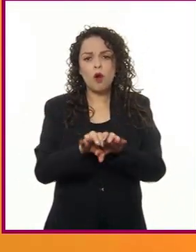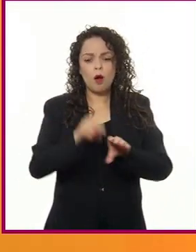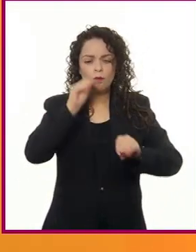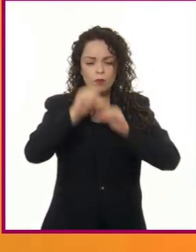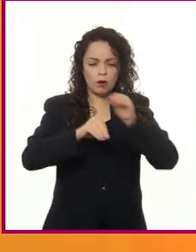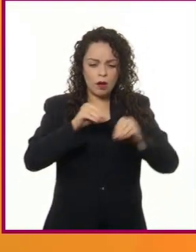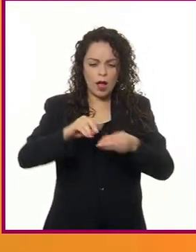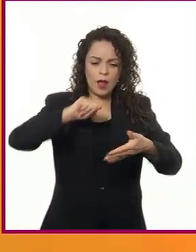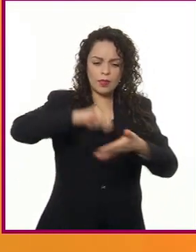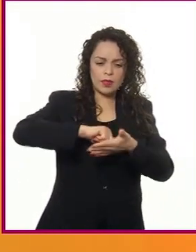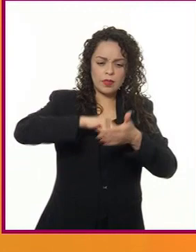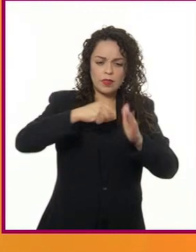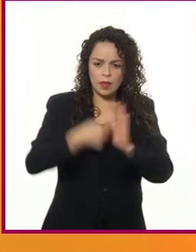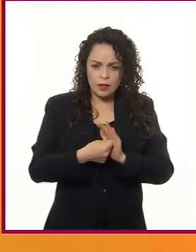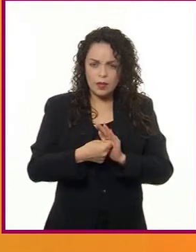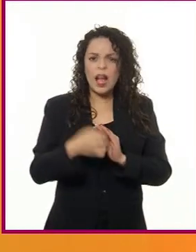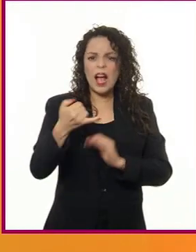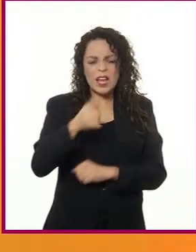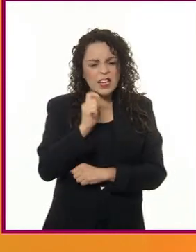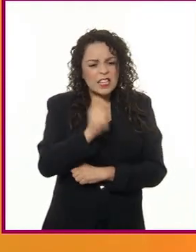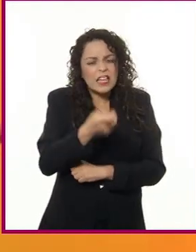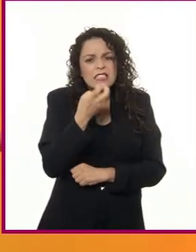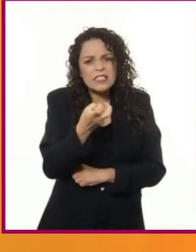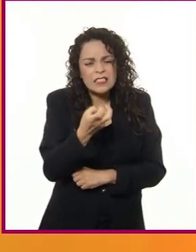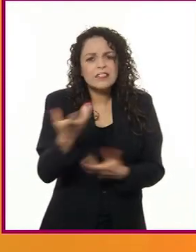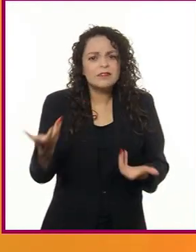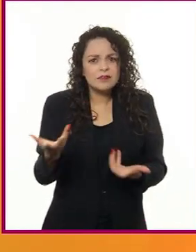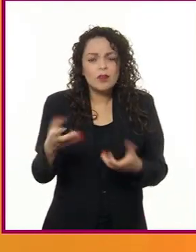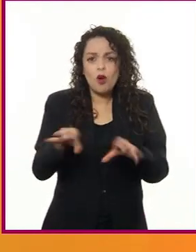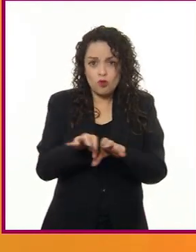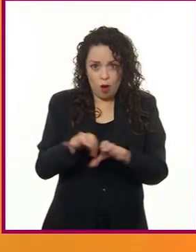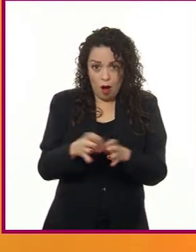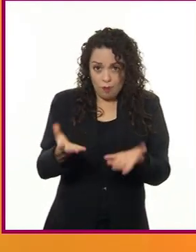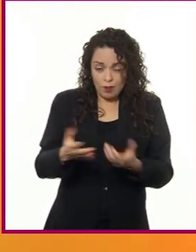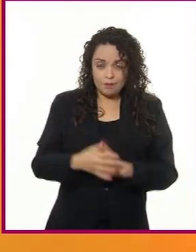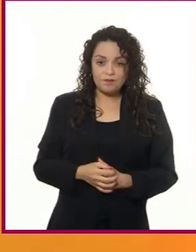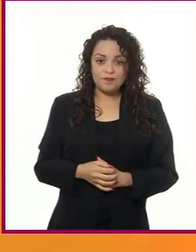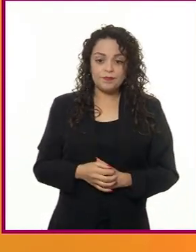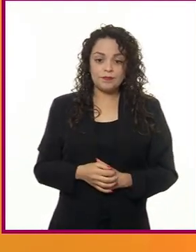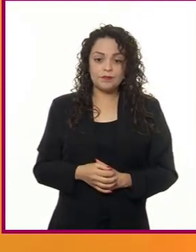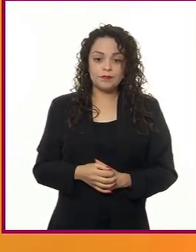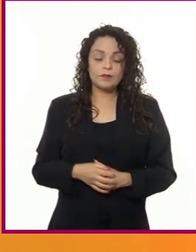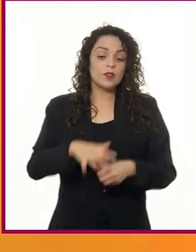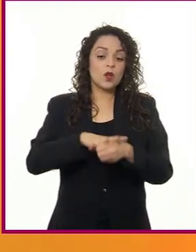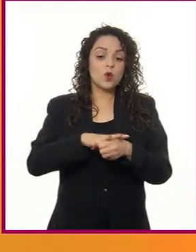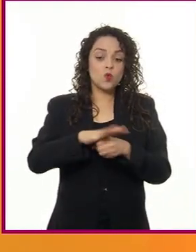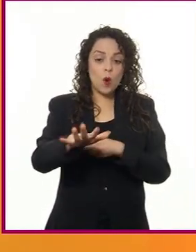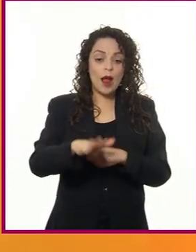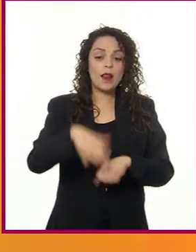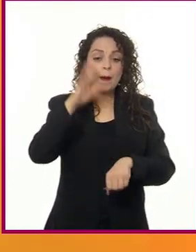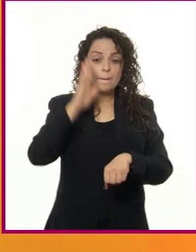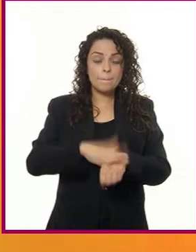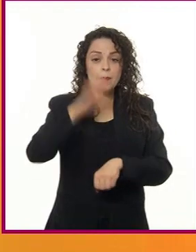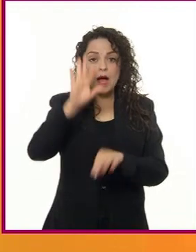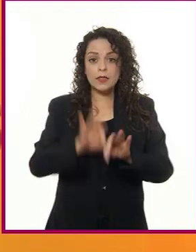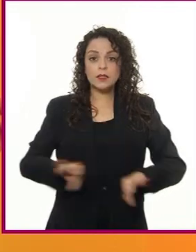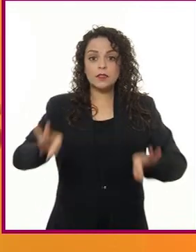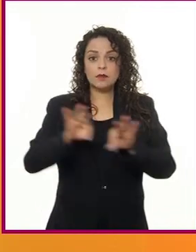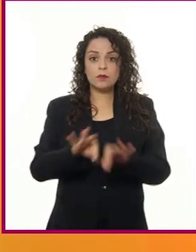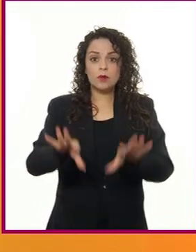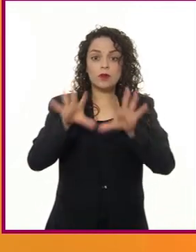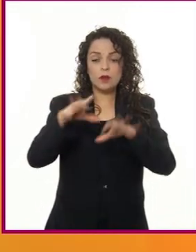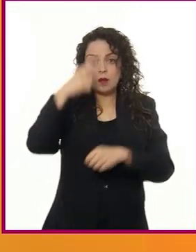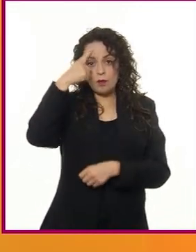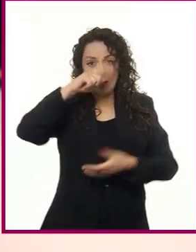técnica y a qué se refiere? ¿Cuáles son los elementos gráficos más relevantes en las